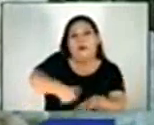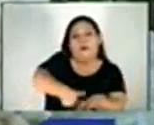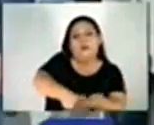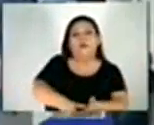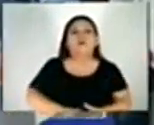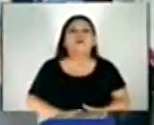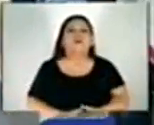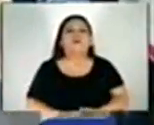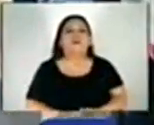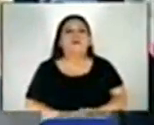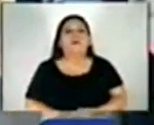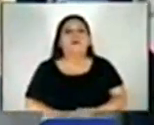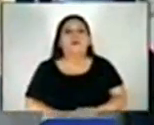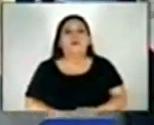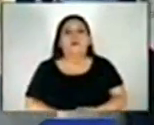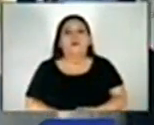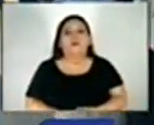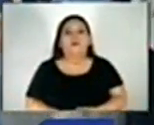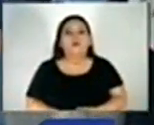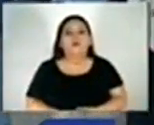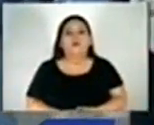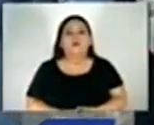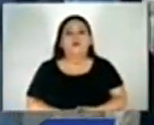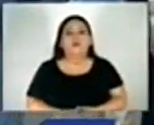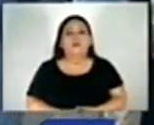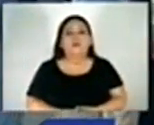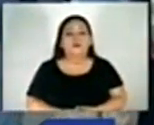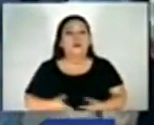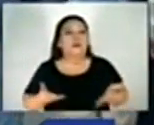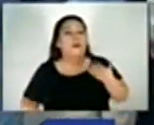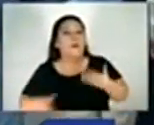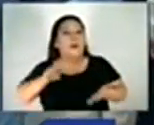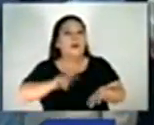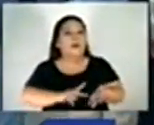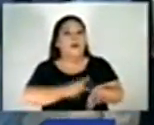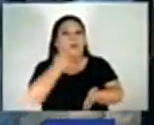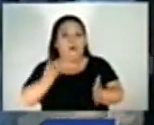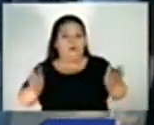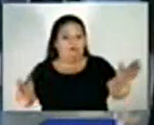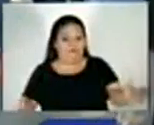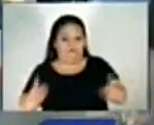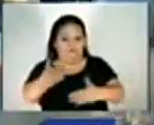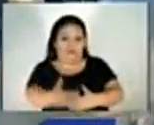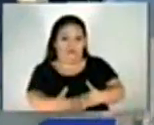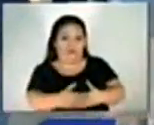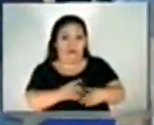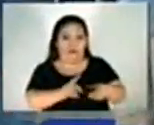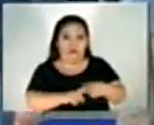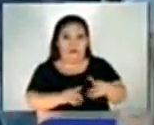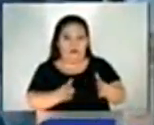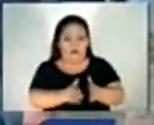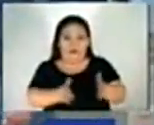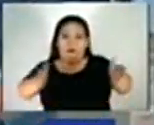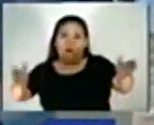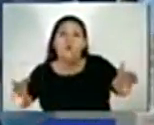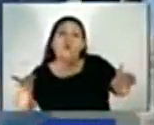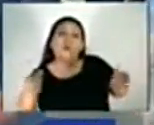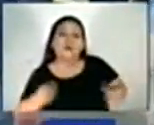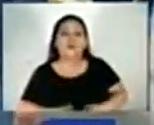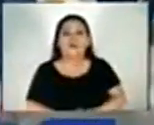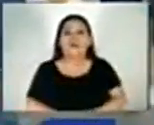municipal. En la segunda puede llegar hasta $20 la caja. De la primera, estimado, ¿cuánto están?